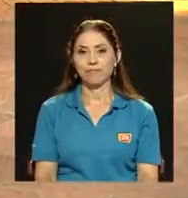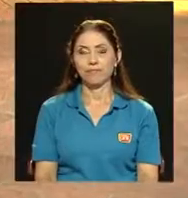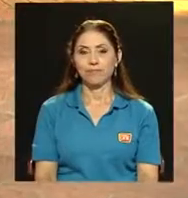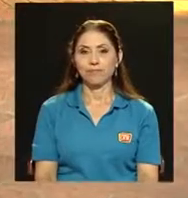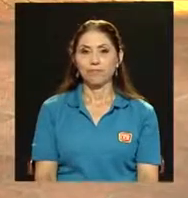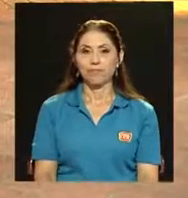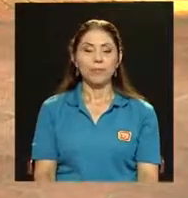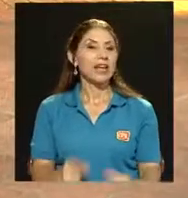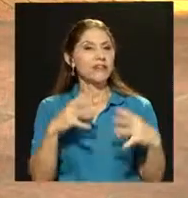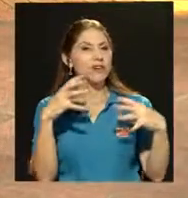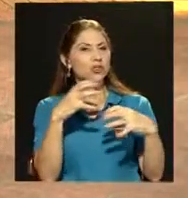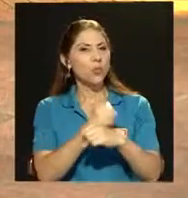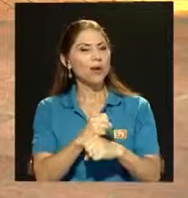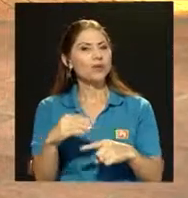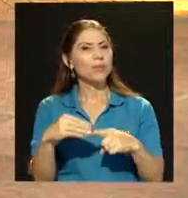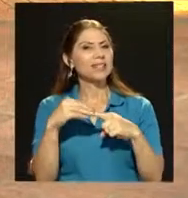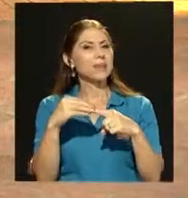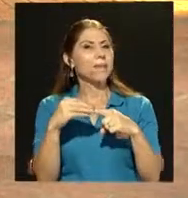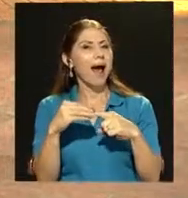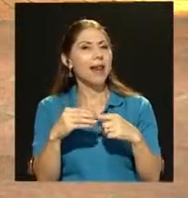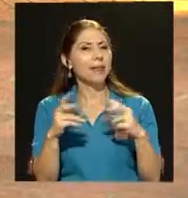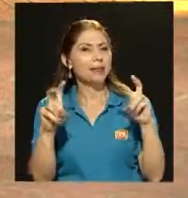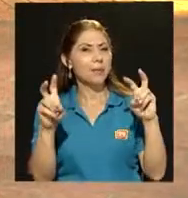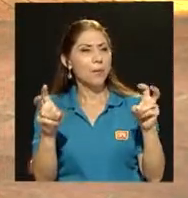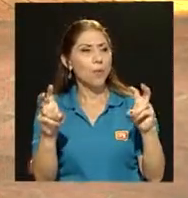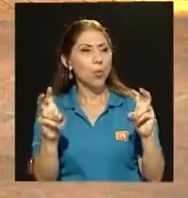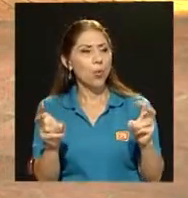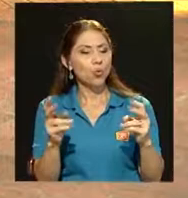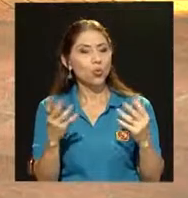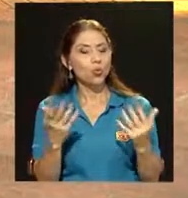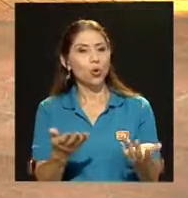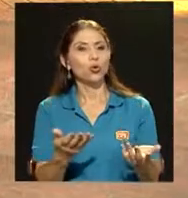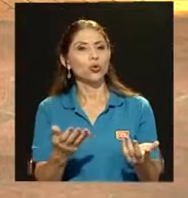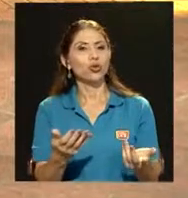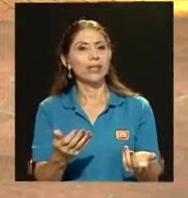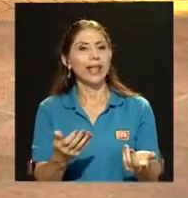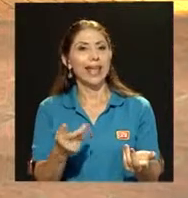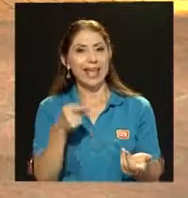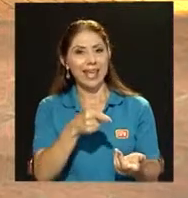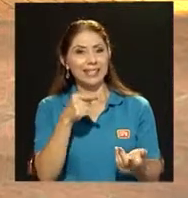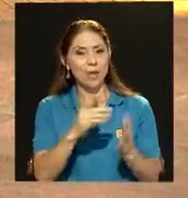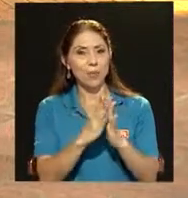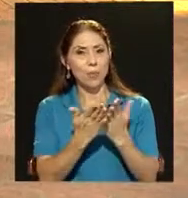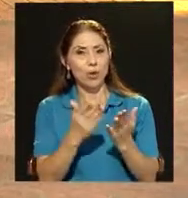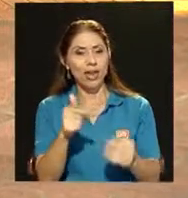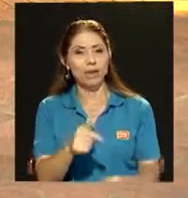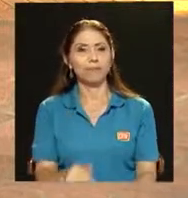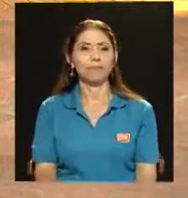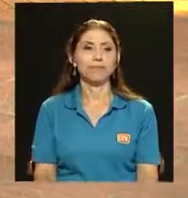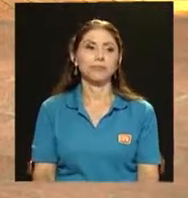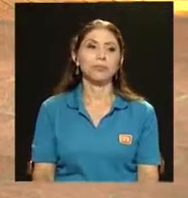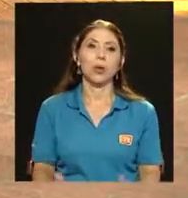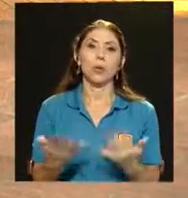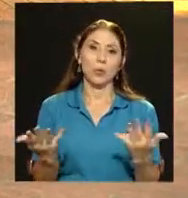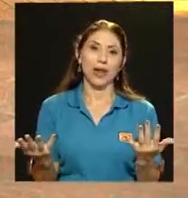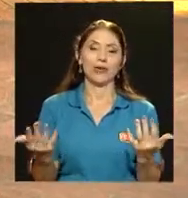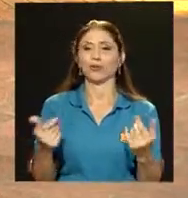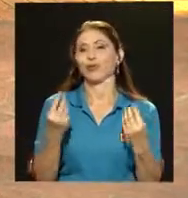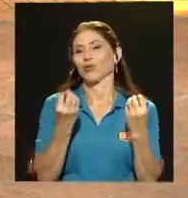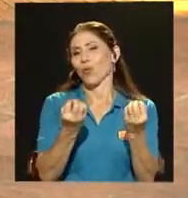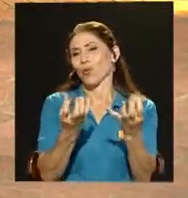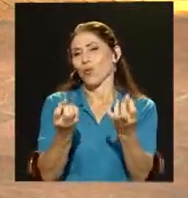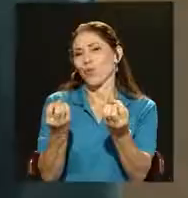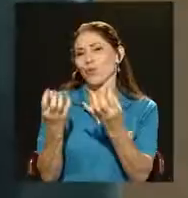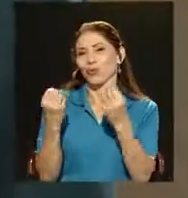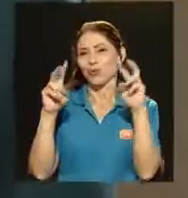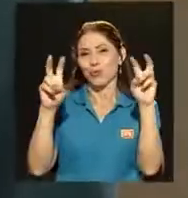Resúmanos los principales puntos, doña Marta, de esa memoria. Bueno, aquí, bueno, son muchos puntos,